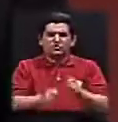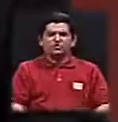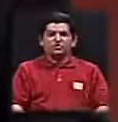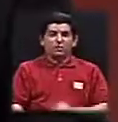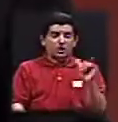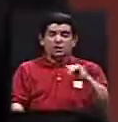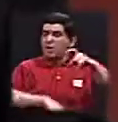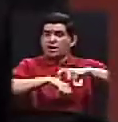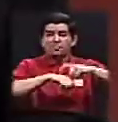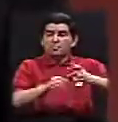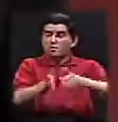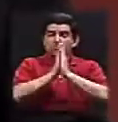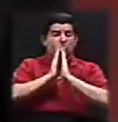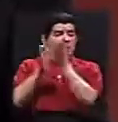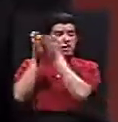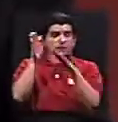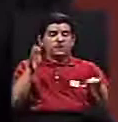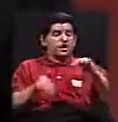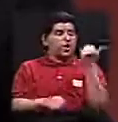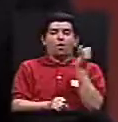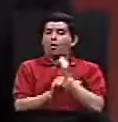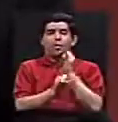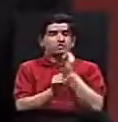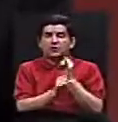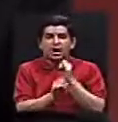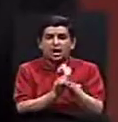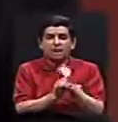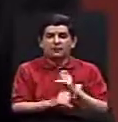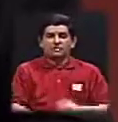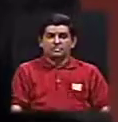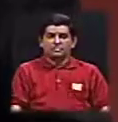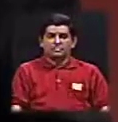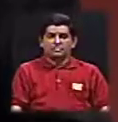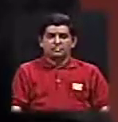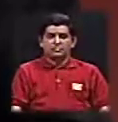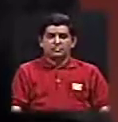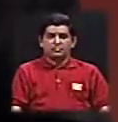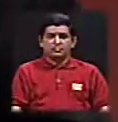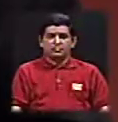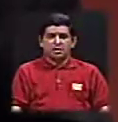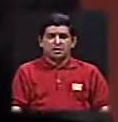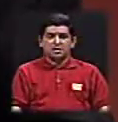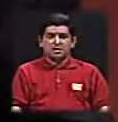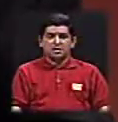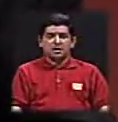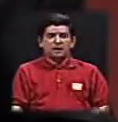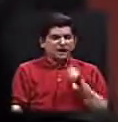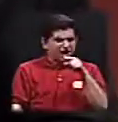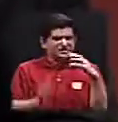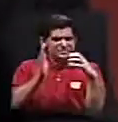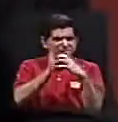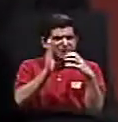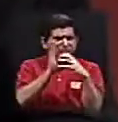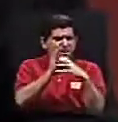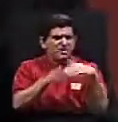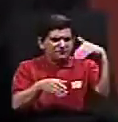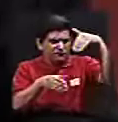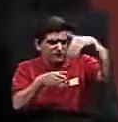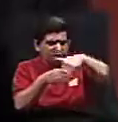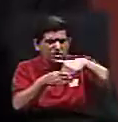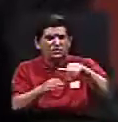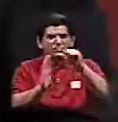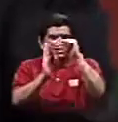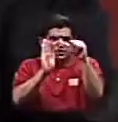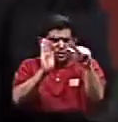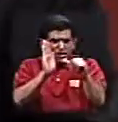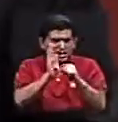lo pida a la Contraloría o alguna otra institución, no sobra el que este párrafo dentro del